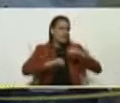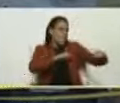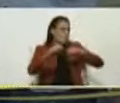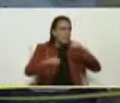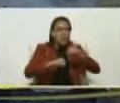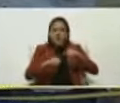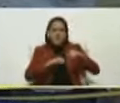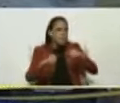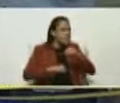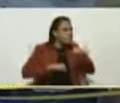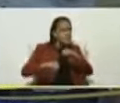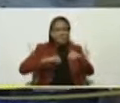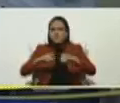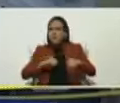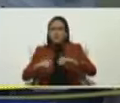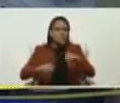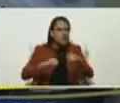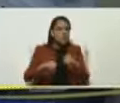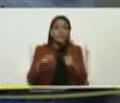calle,